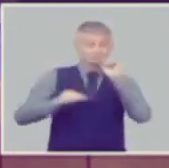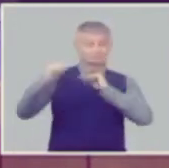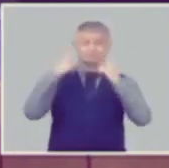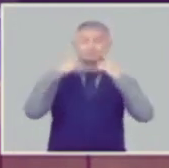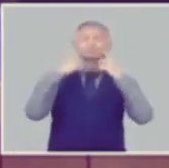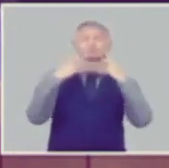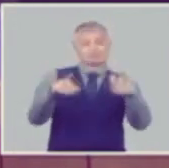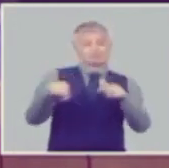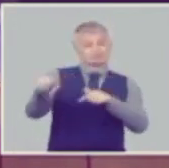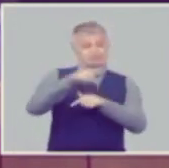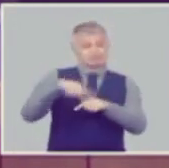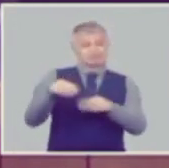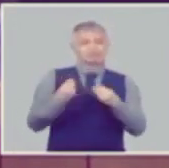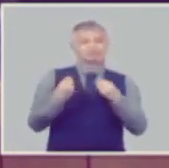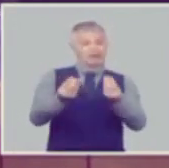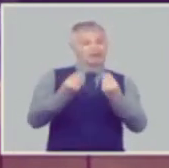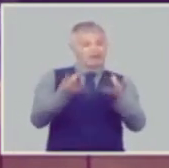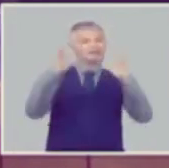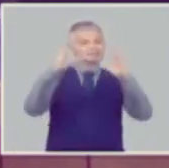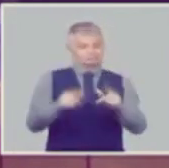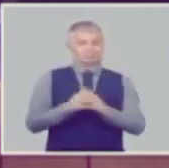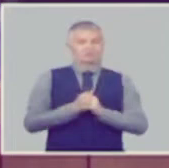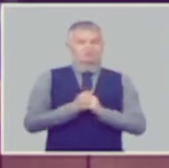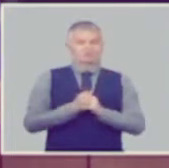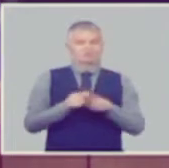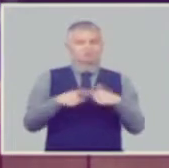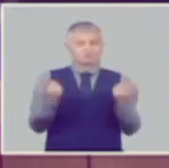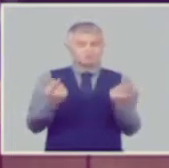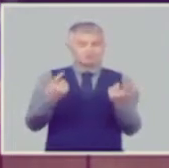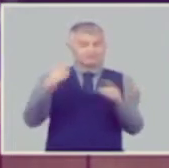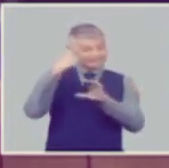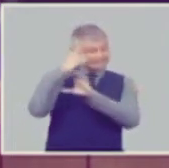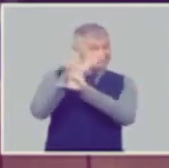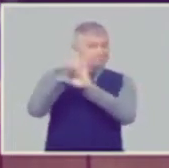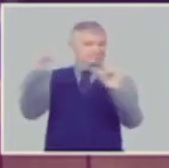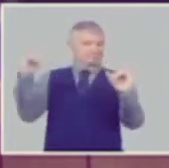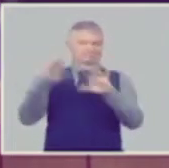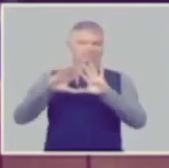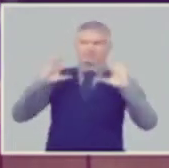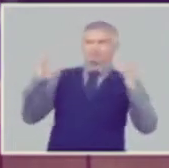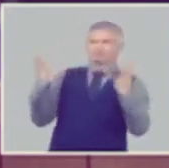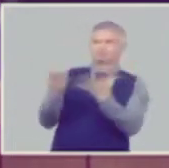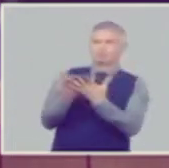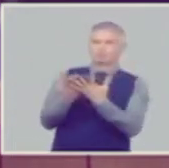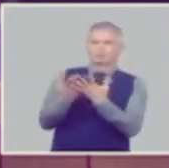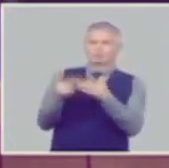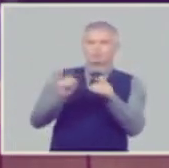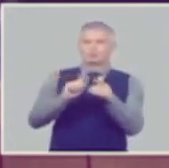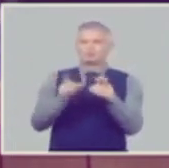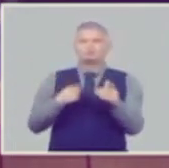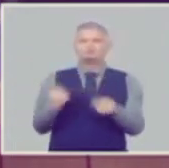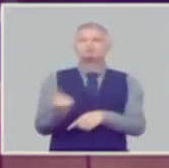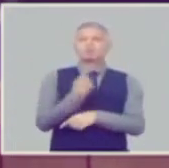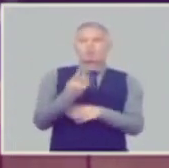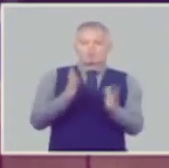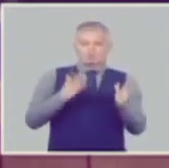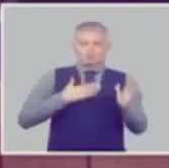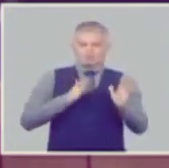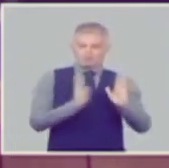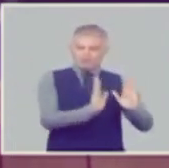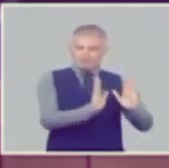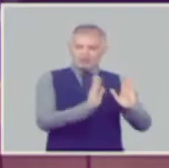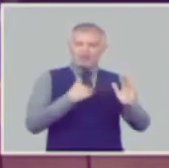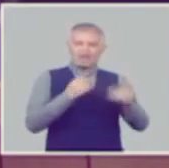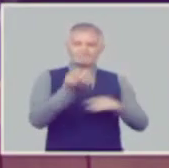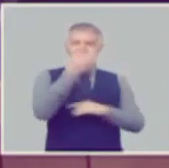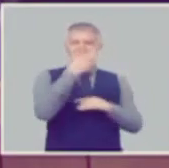analogía. Porque hay que decir que los aportes de la inteligencia colectiva no se reducen al área vital de la medicina y los servicios